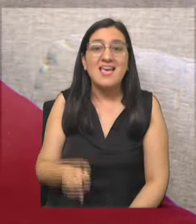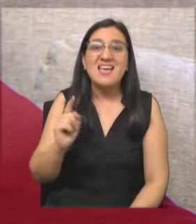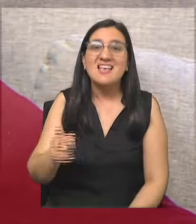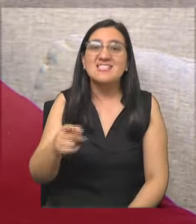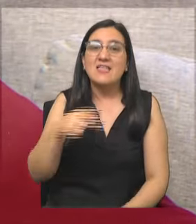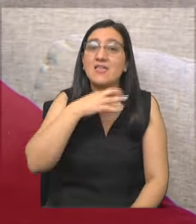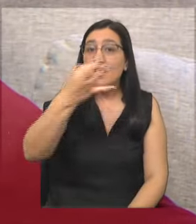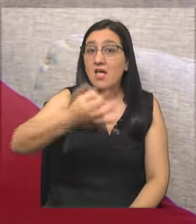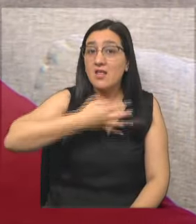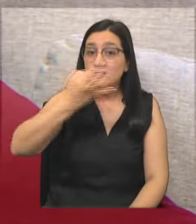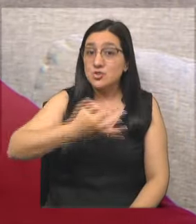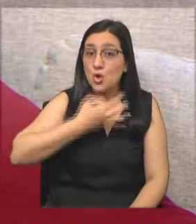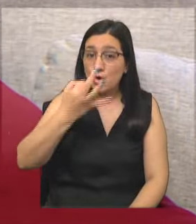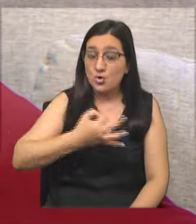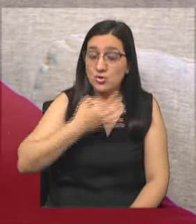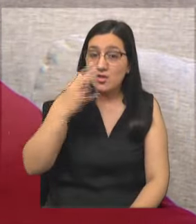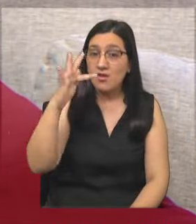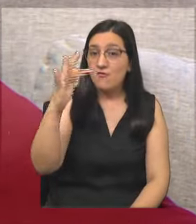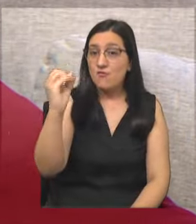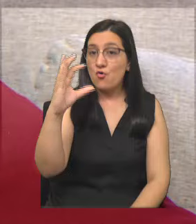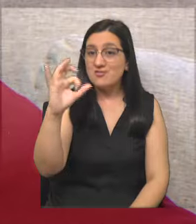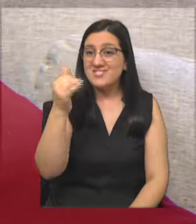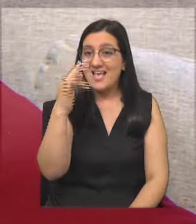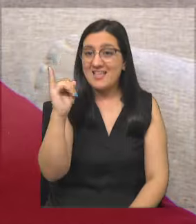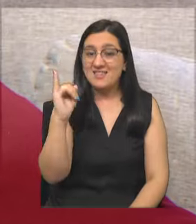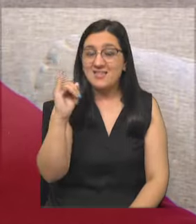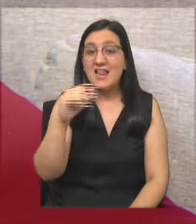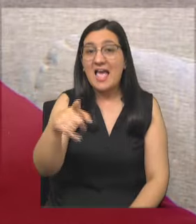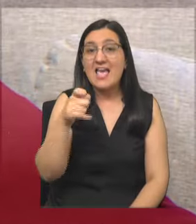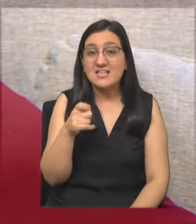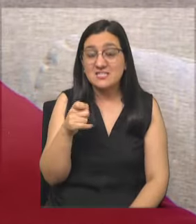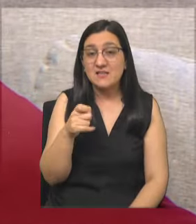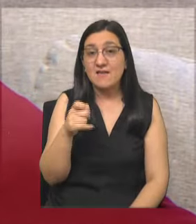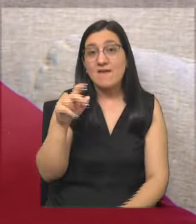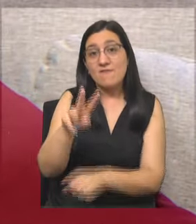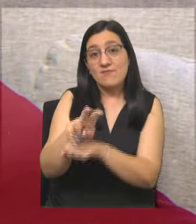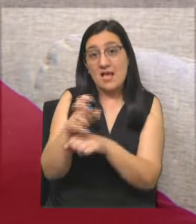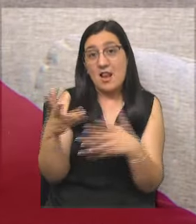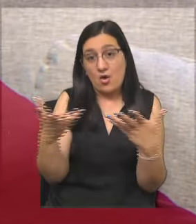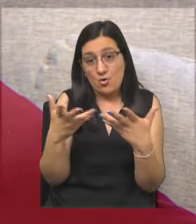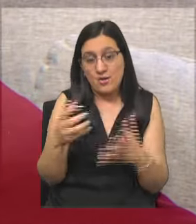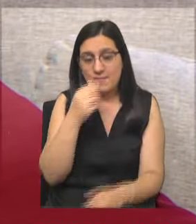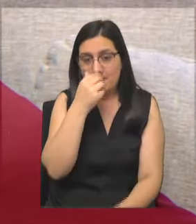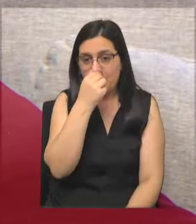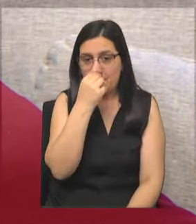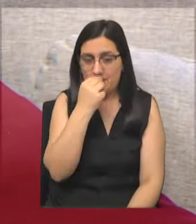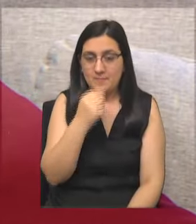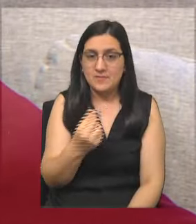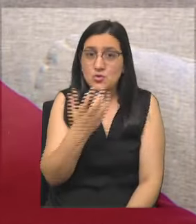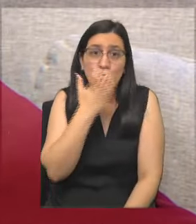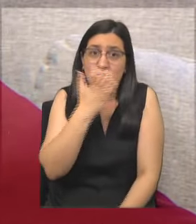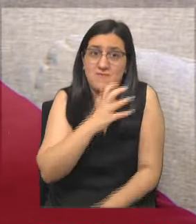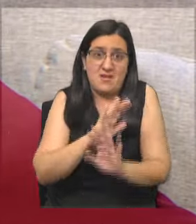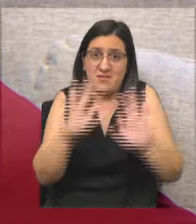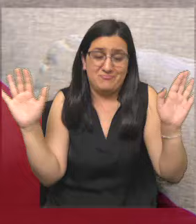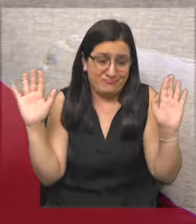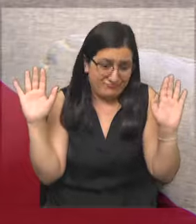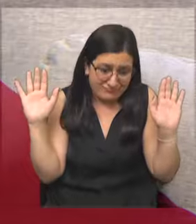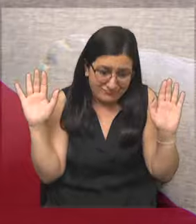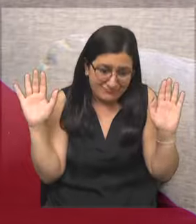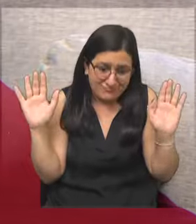hizo Gabriela Fossati, ex fiscal hoy por hoy, es horrorosa.